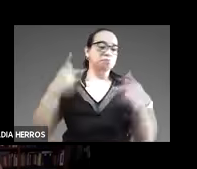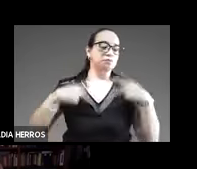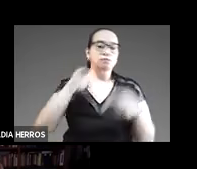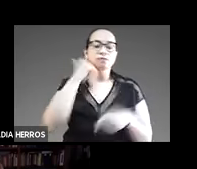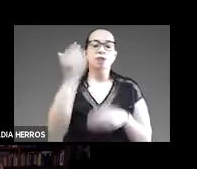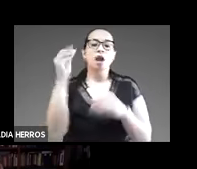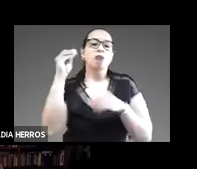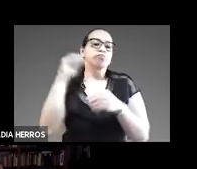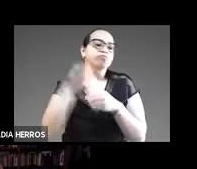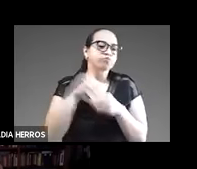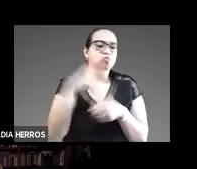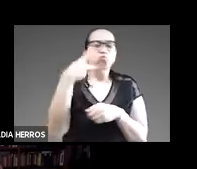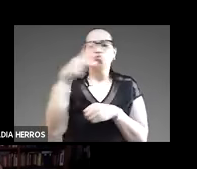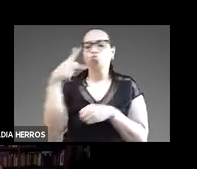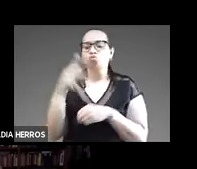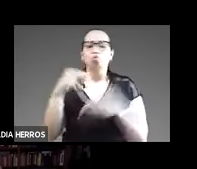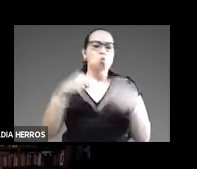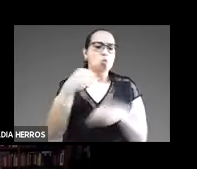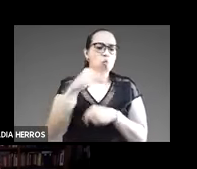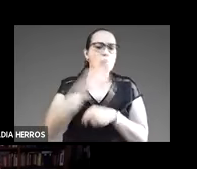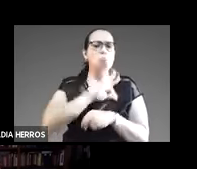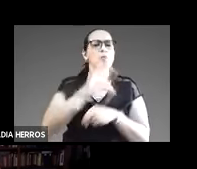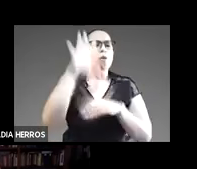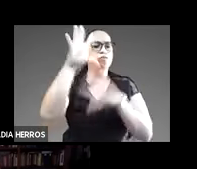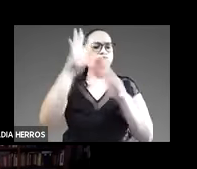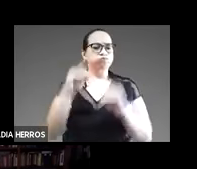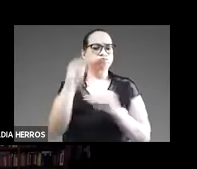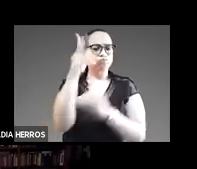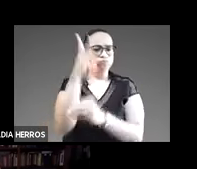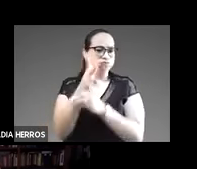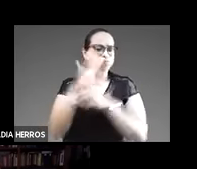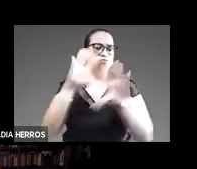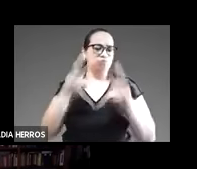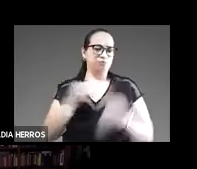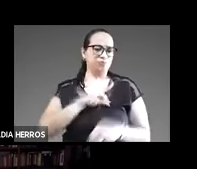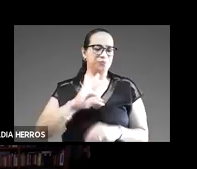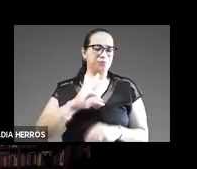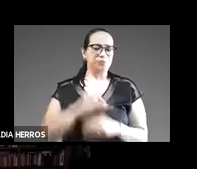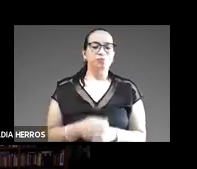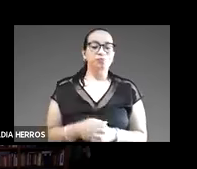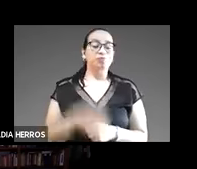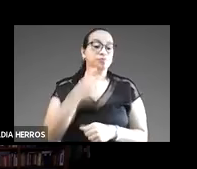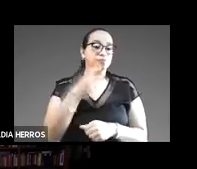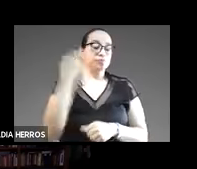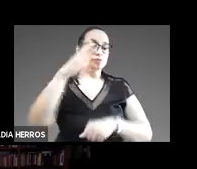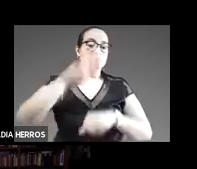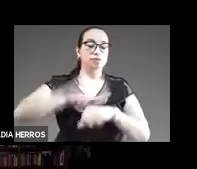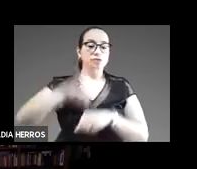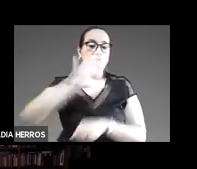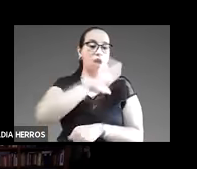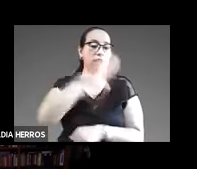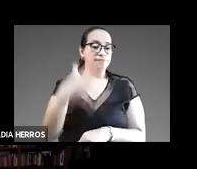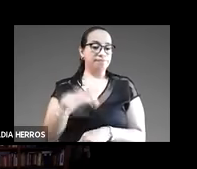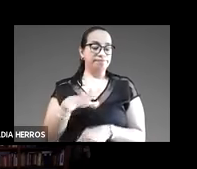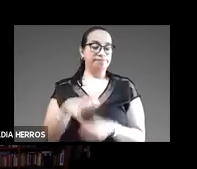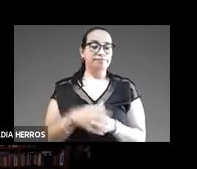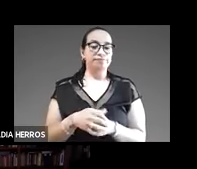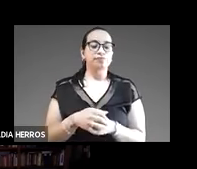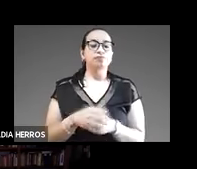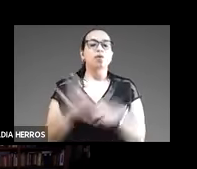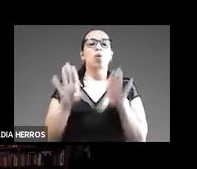guardar confidencialidad podrá deshabilitar su cámara si así lo desea. Será la Dirección General que a través de